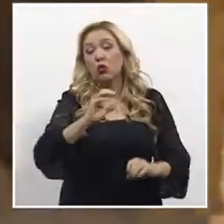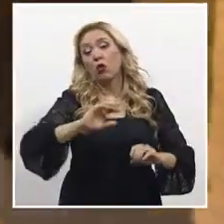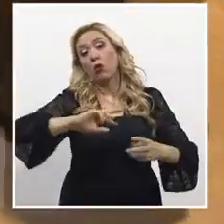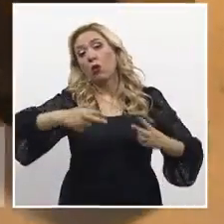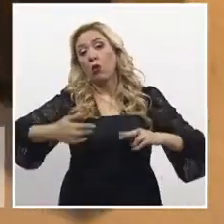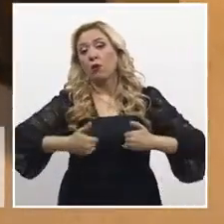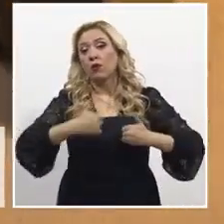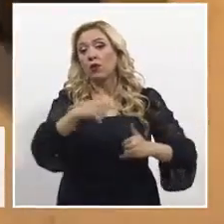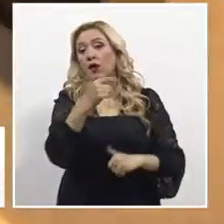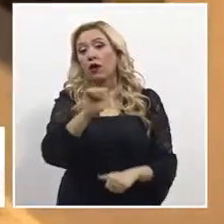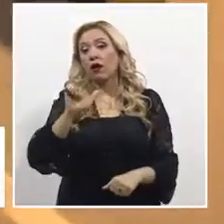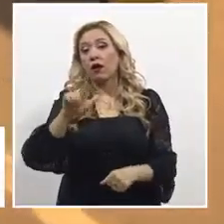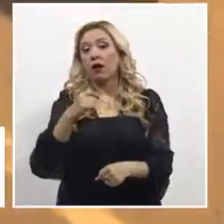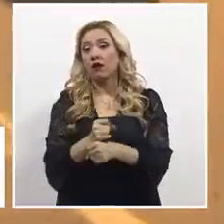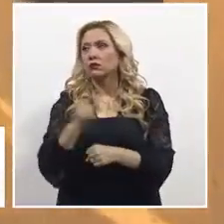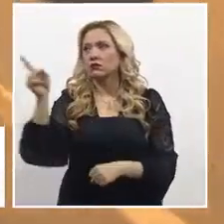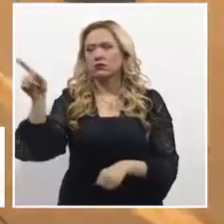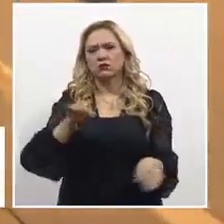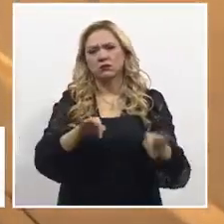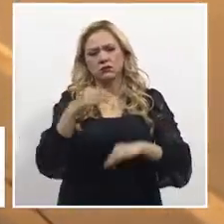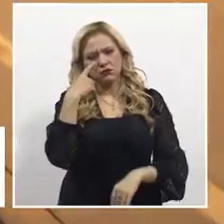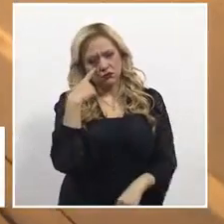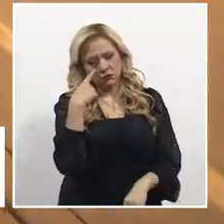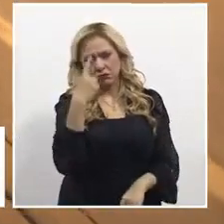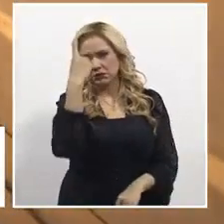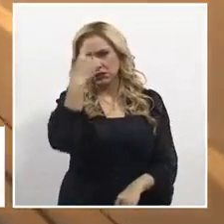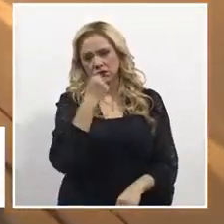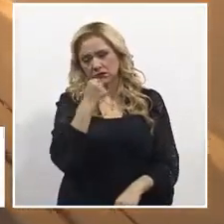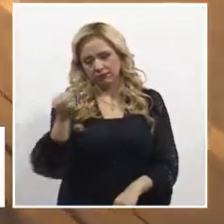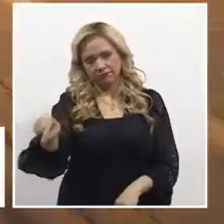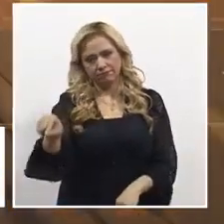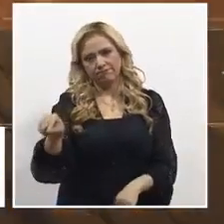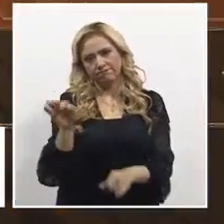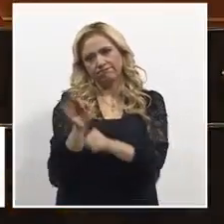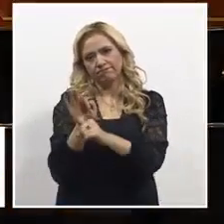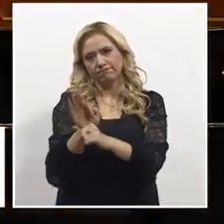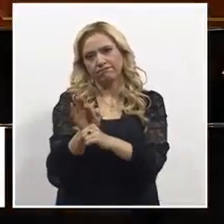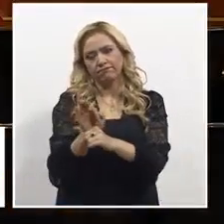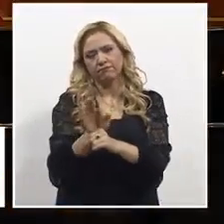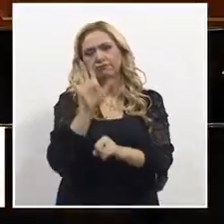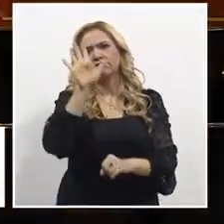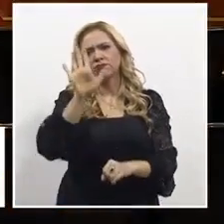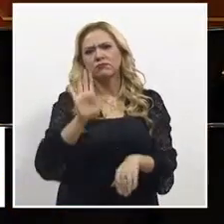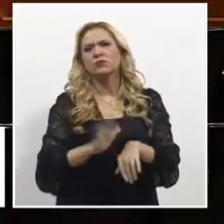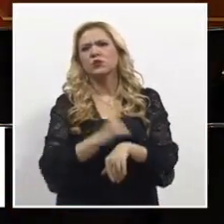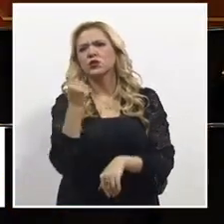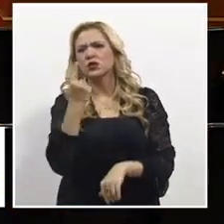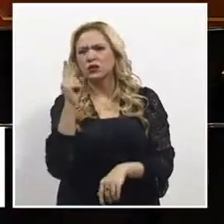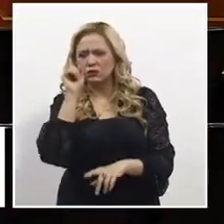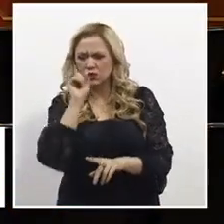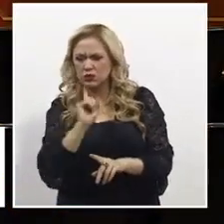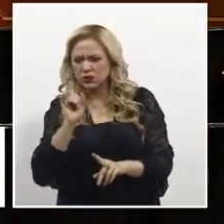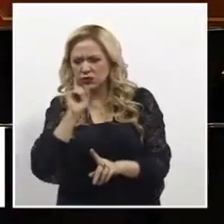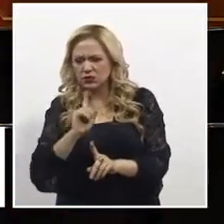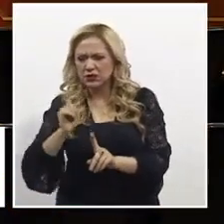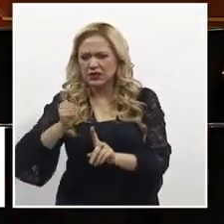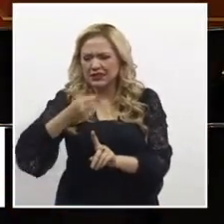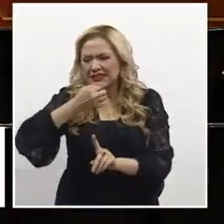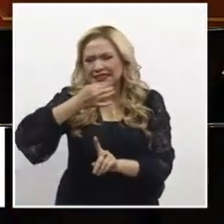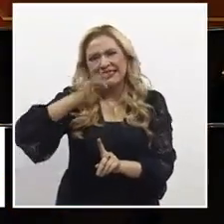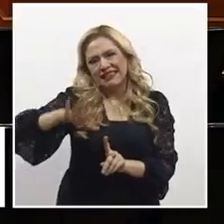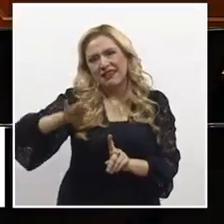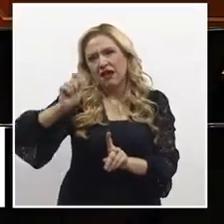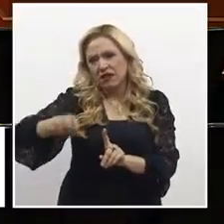autoridad laboral debe atender el interés superior de la niñez y emplear la perspectiva de género, determinó la segunda sala de la Corte.